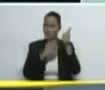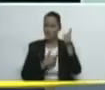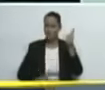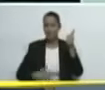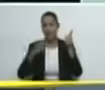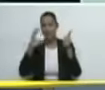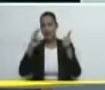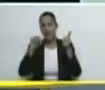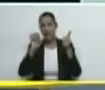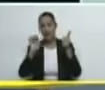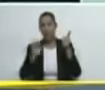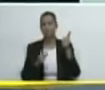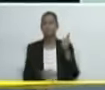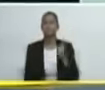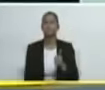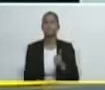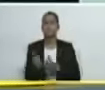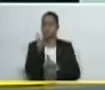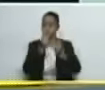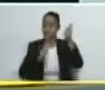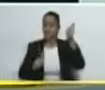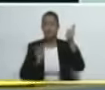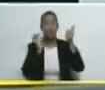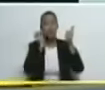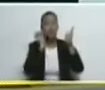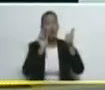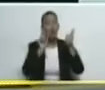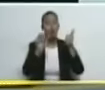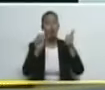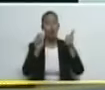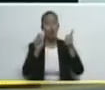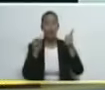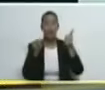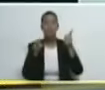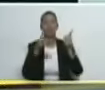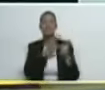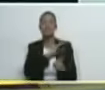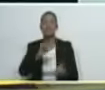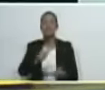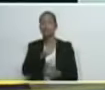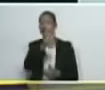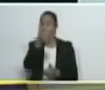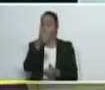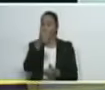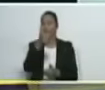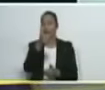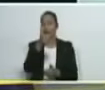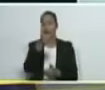Electoral. Doctora Rosalba Gil, directora principal, rectora.